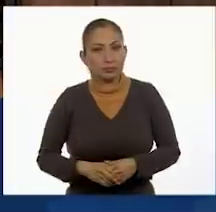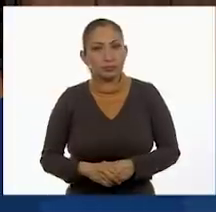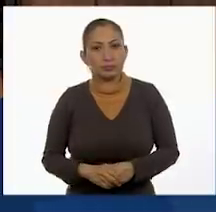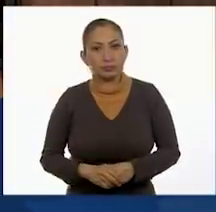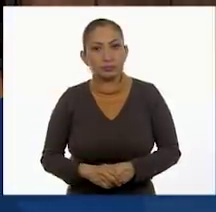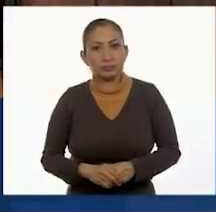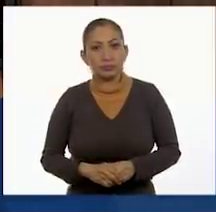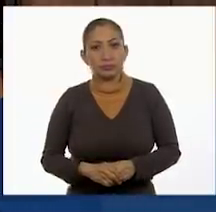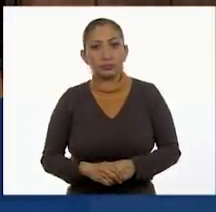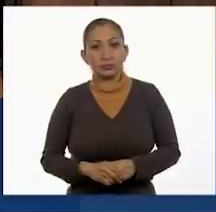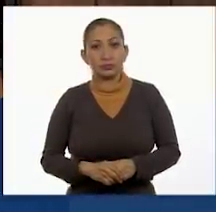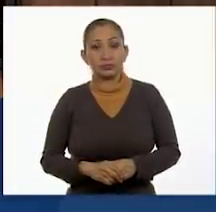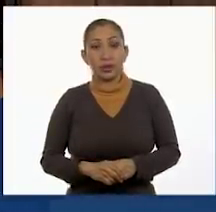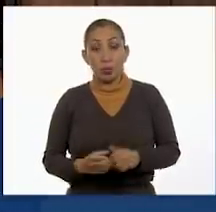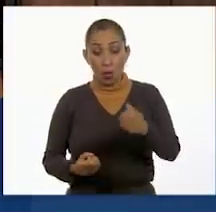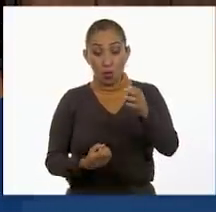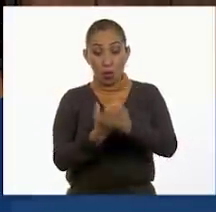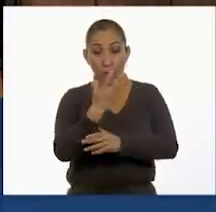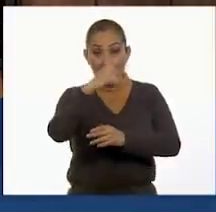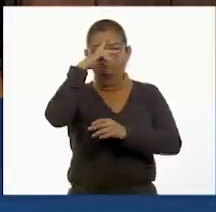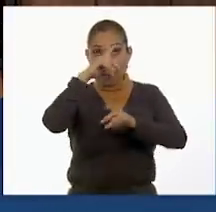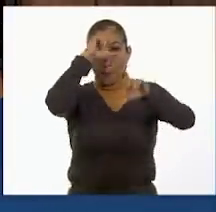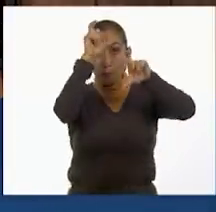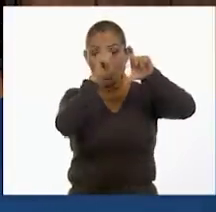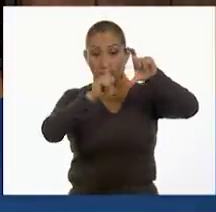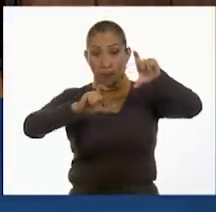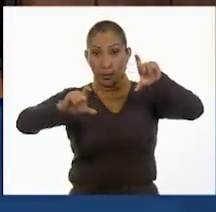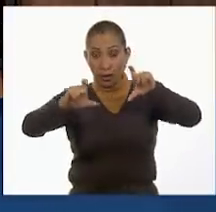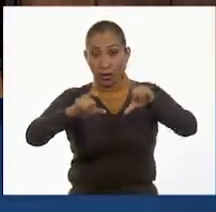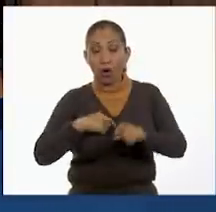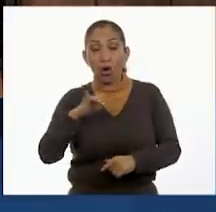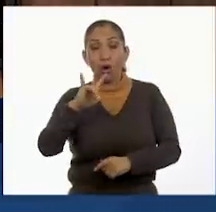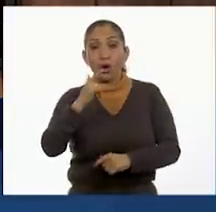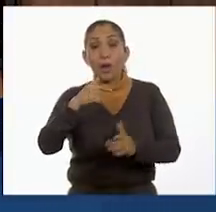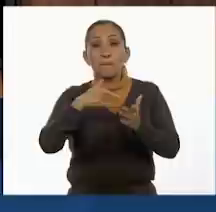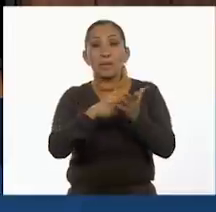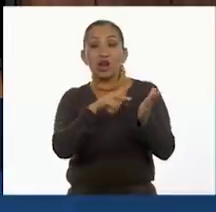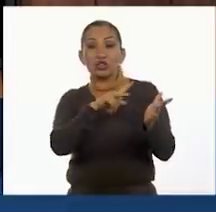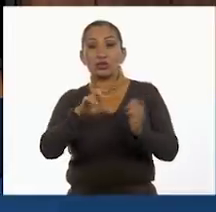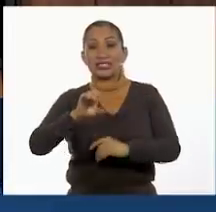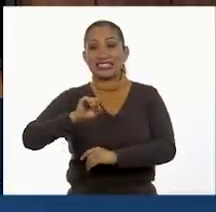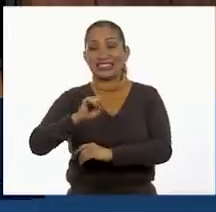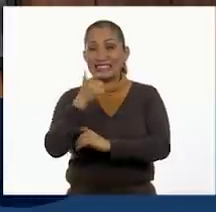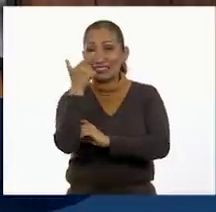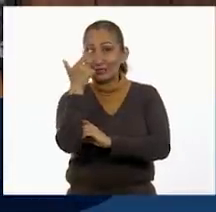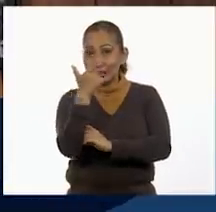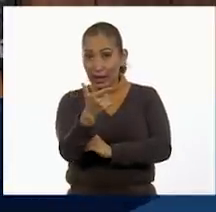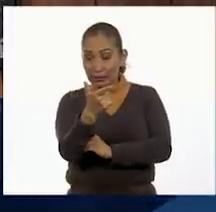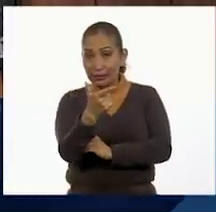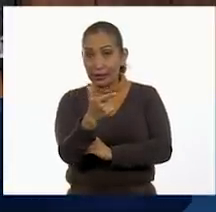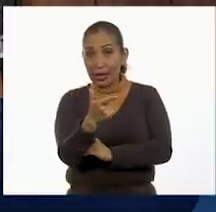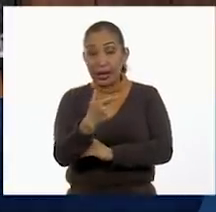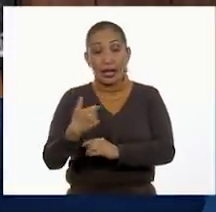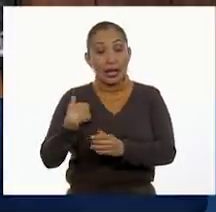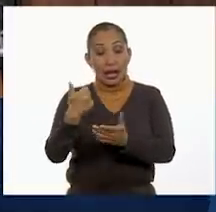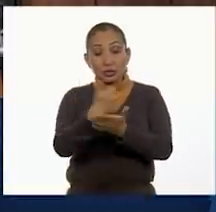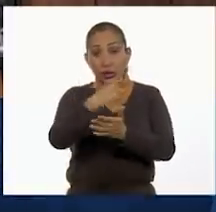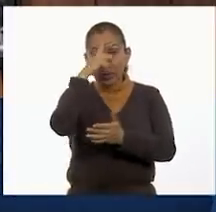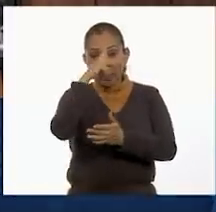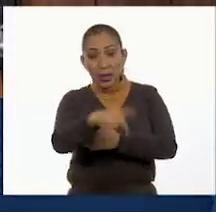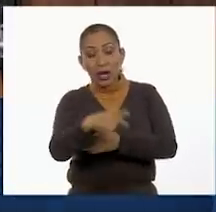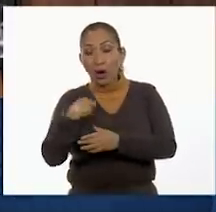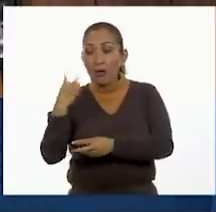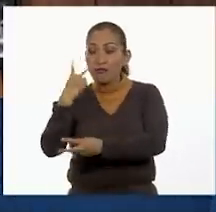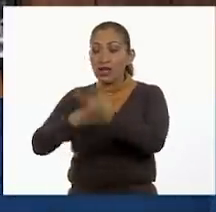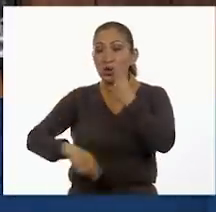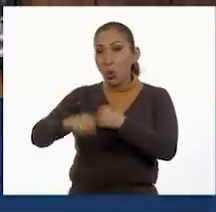La restauración de la República. En julio de 1867, la capital de México recibió